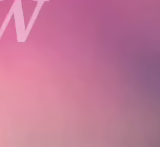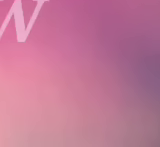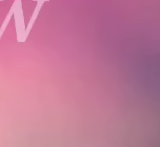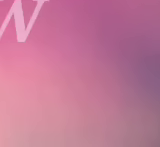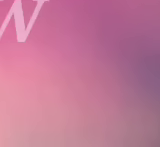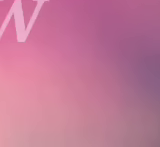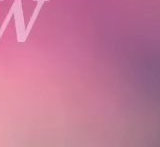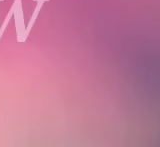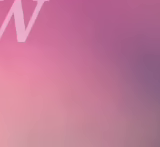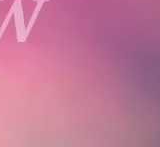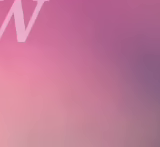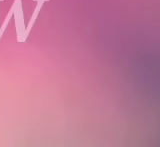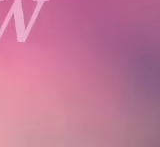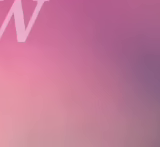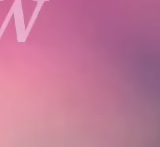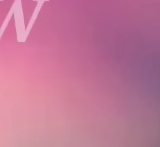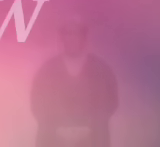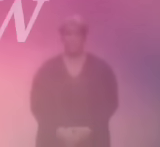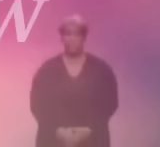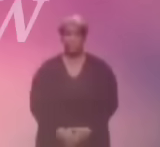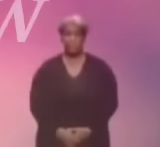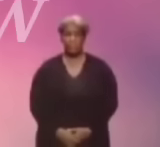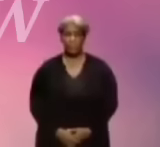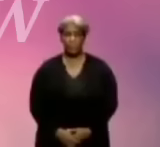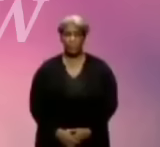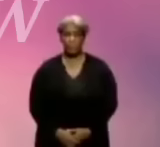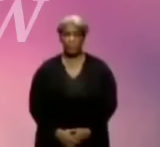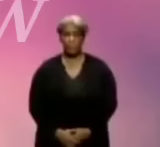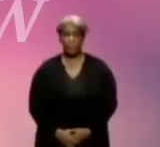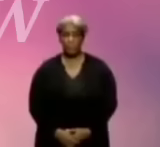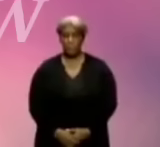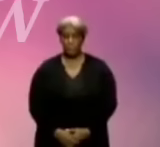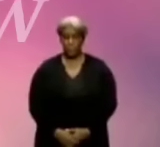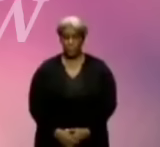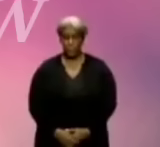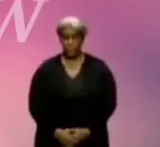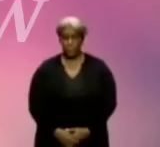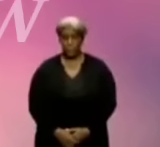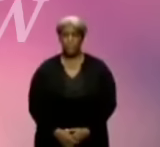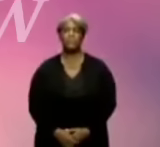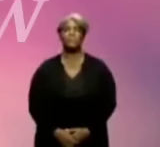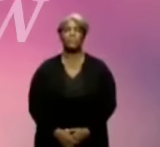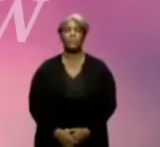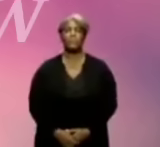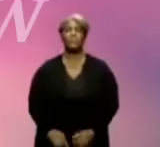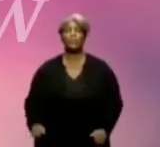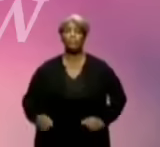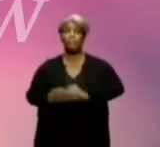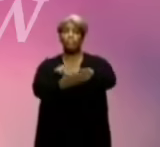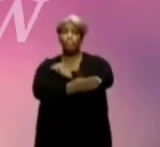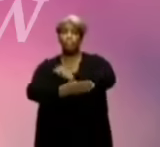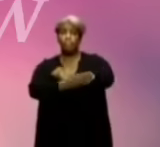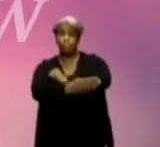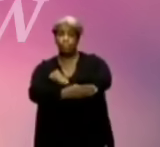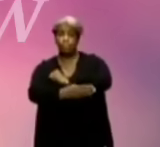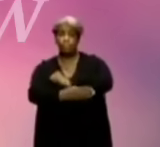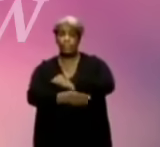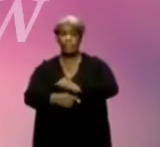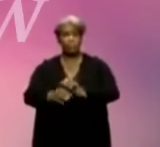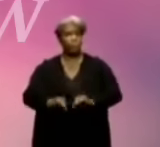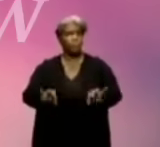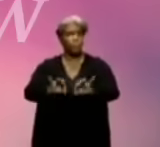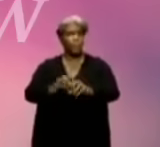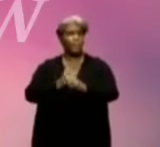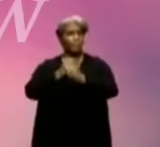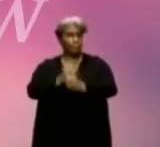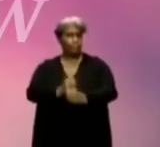sobre el avance que hemos tenido en el índice de países en relación con la seguridad y la paz. Es bueno que tú lo